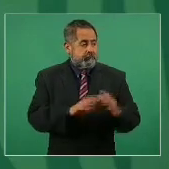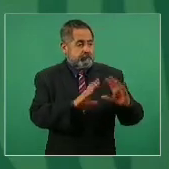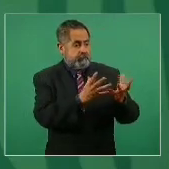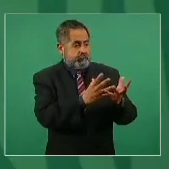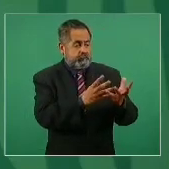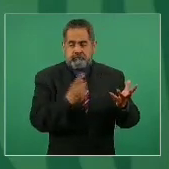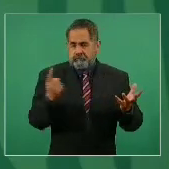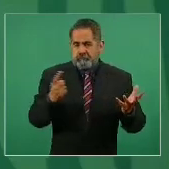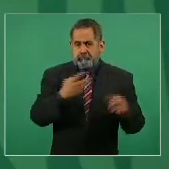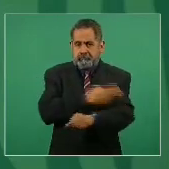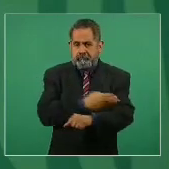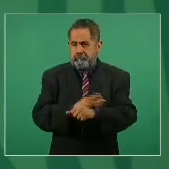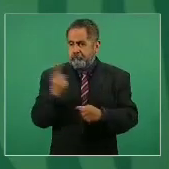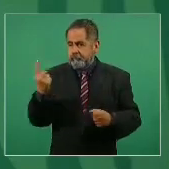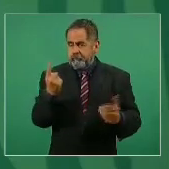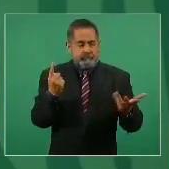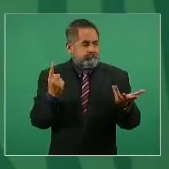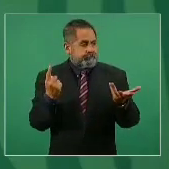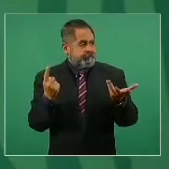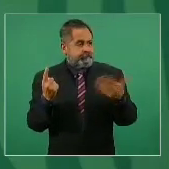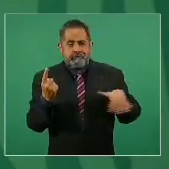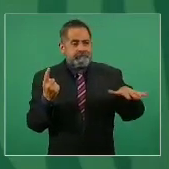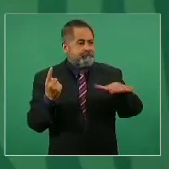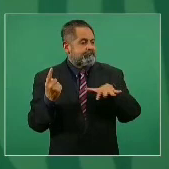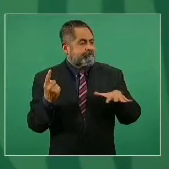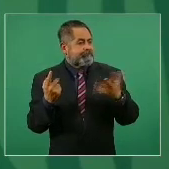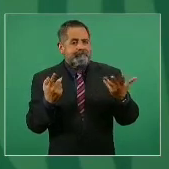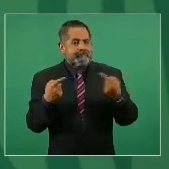no habían condiciones en ese entonces para